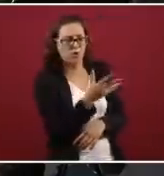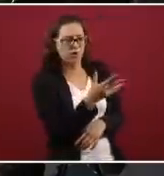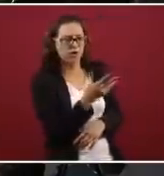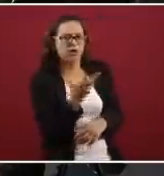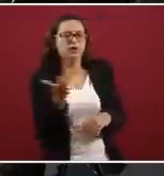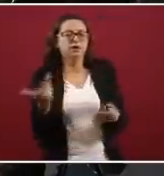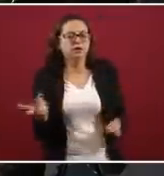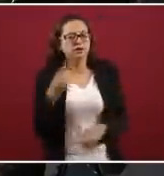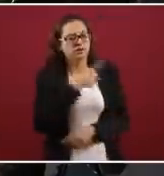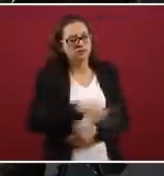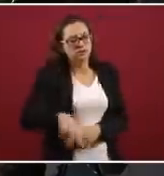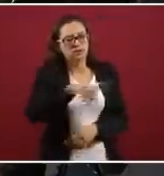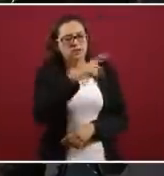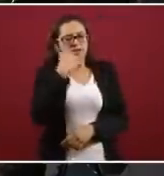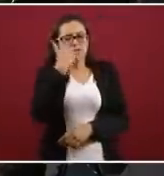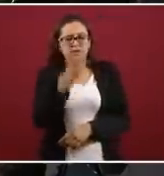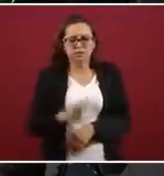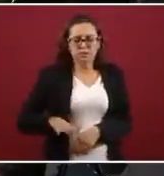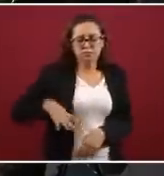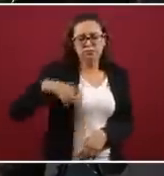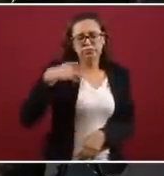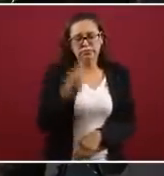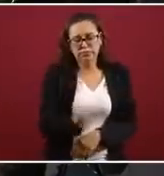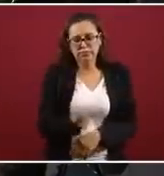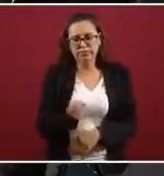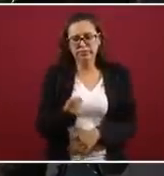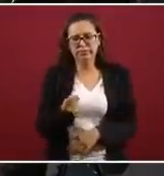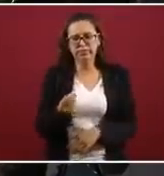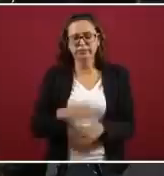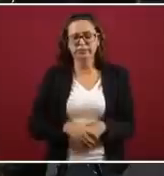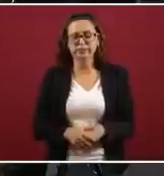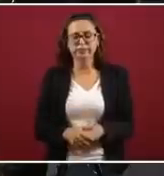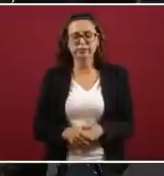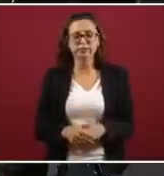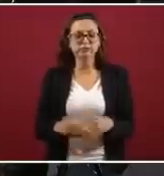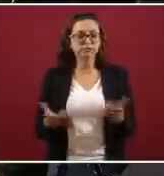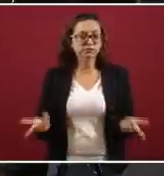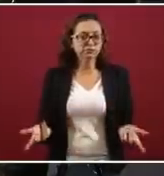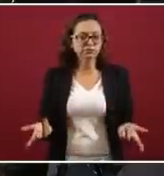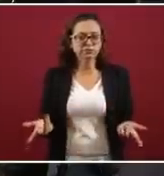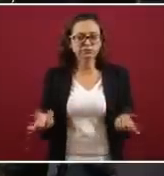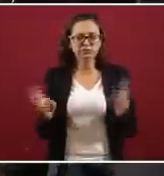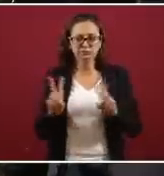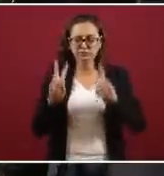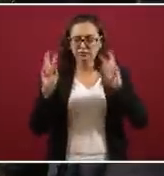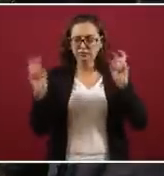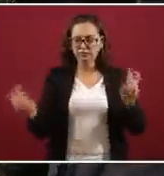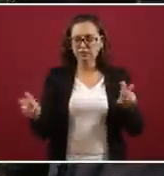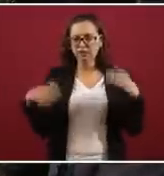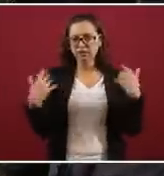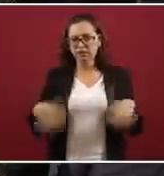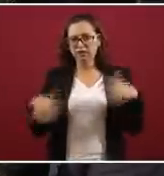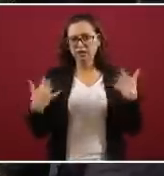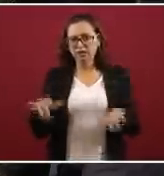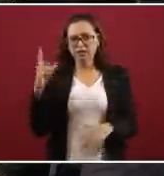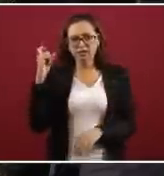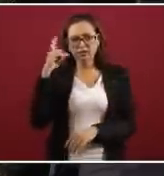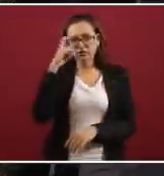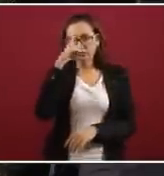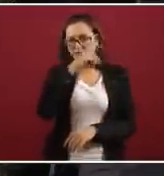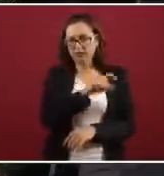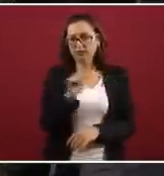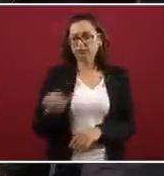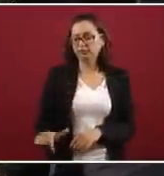de que quieren quedarse con una rebanada más grande del pastel. Es un asunto candente, como yo le decía, que afecta a